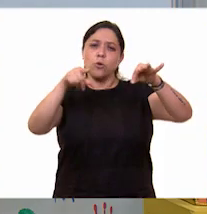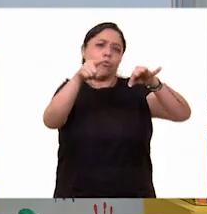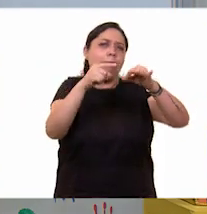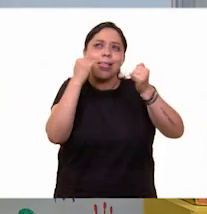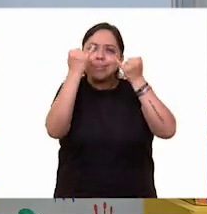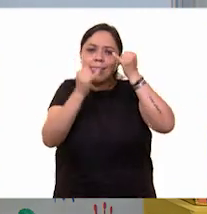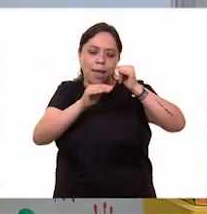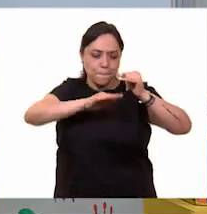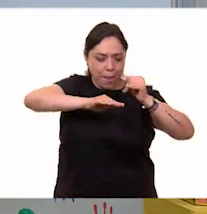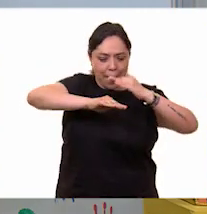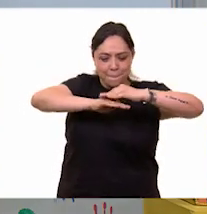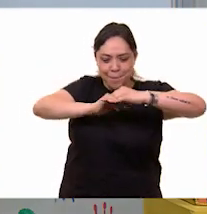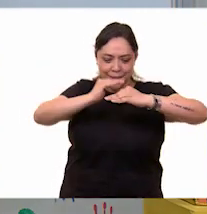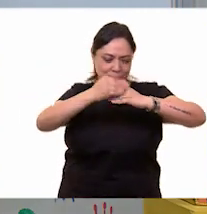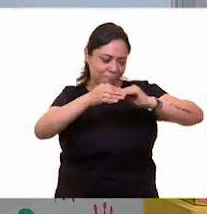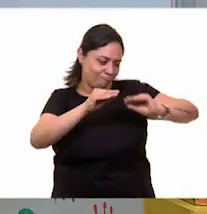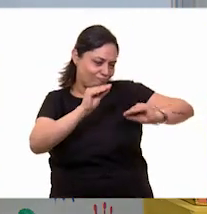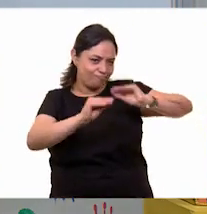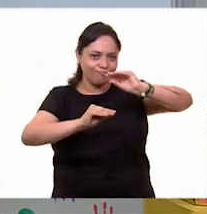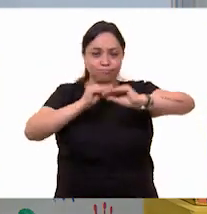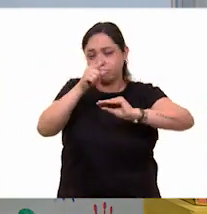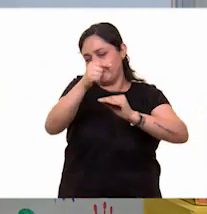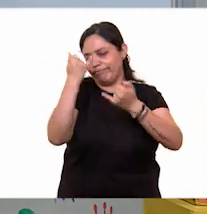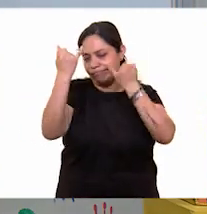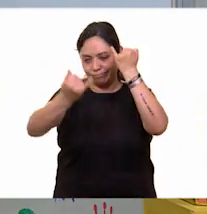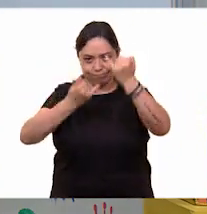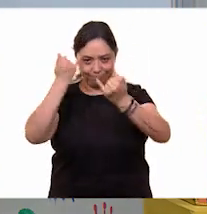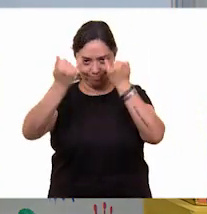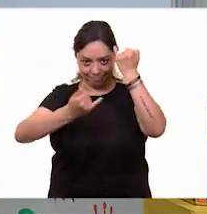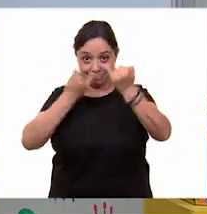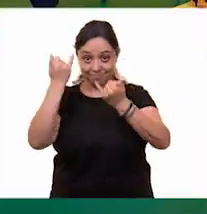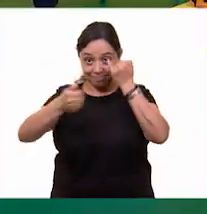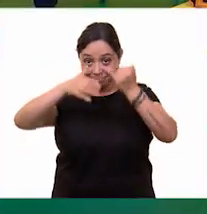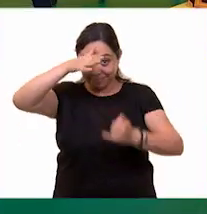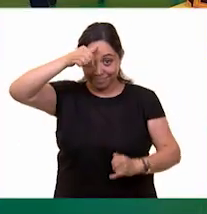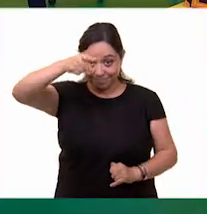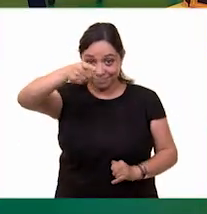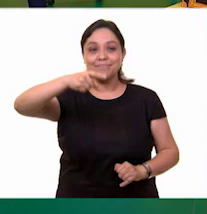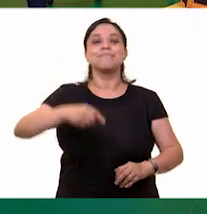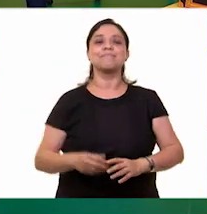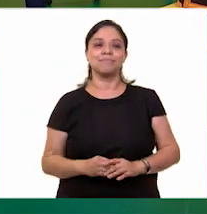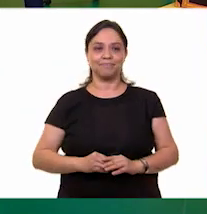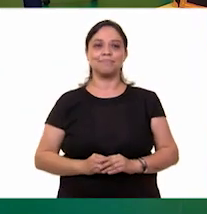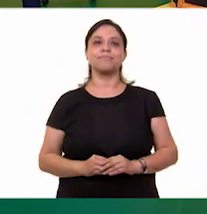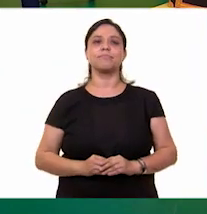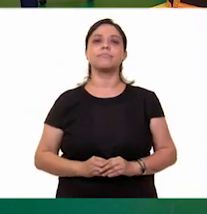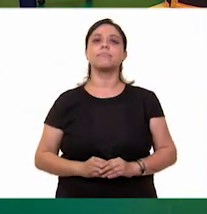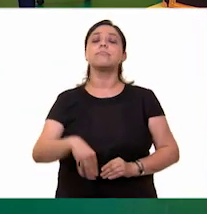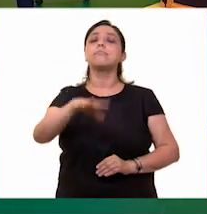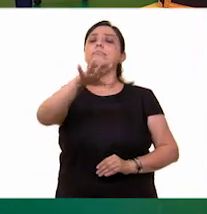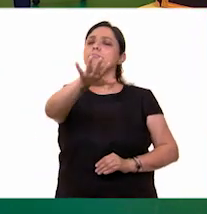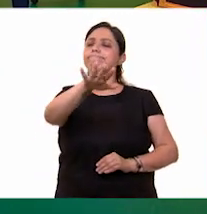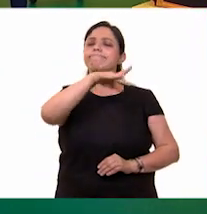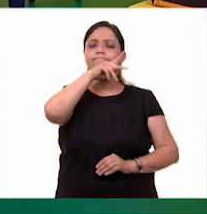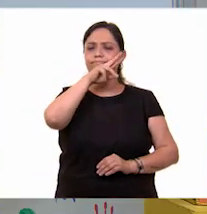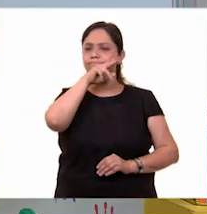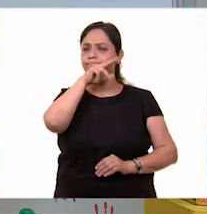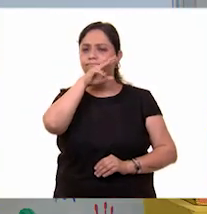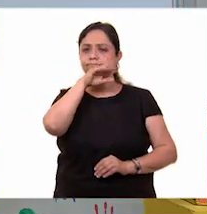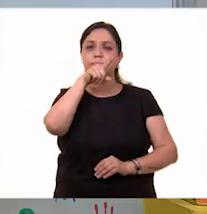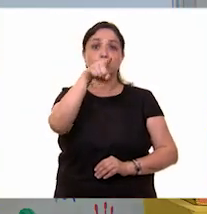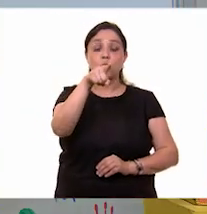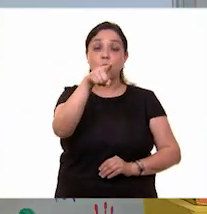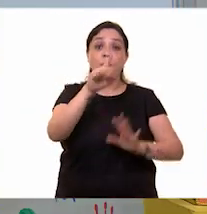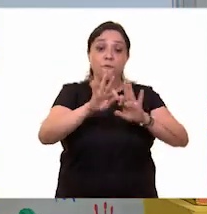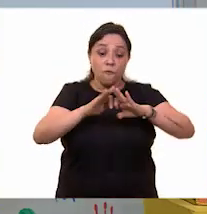que ustedes quieran. Recuerden que aquí el límite es su imaginación. ¿De acuerdo? Perfecto. Bien. Ah, pero no se preocupen si no utilizan las